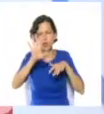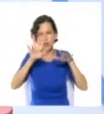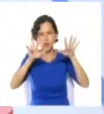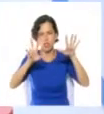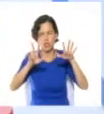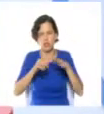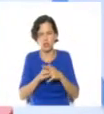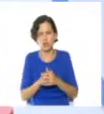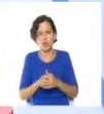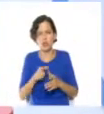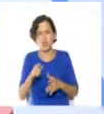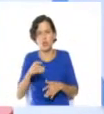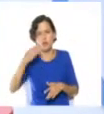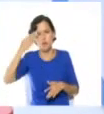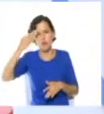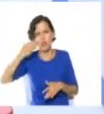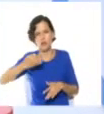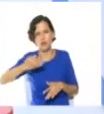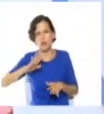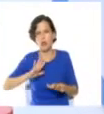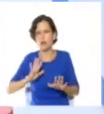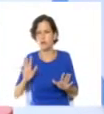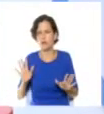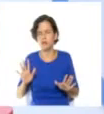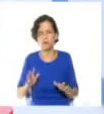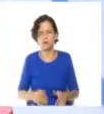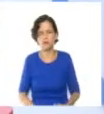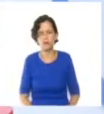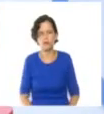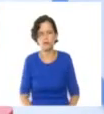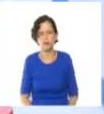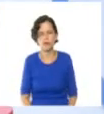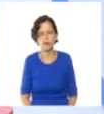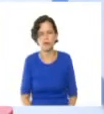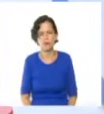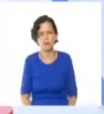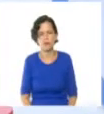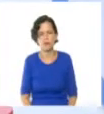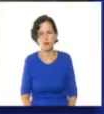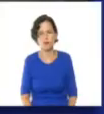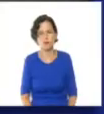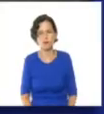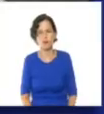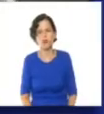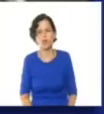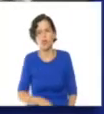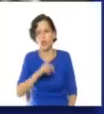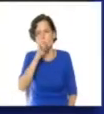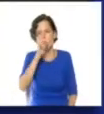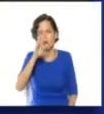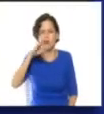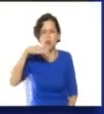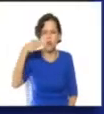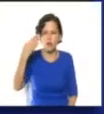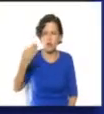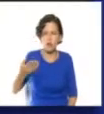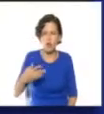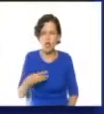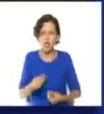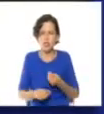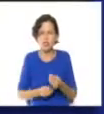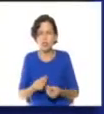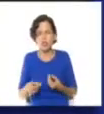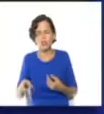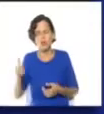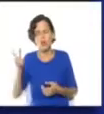carácter militar y dictatorial. Así, unos años más tarde, se redacta